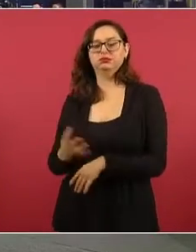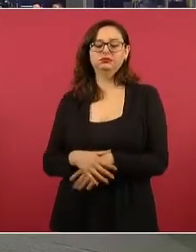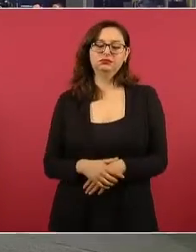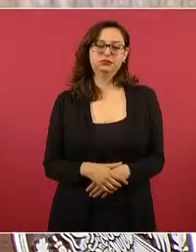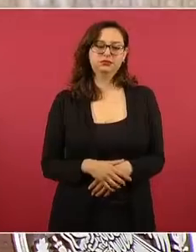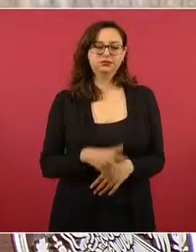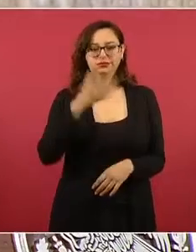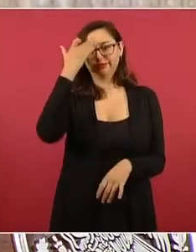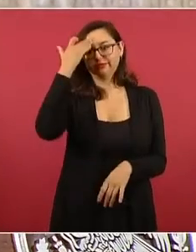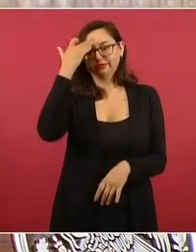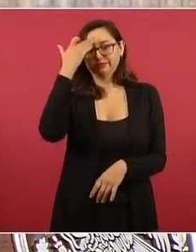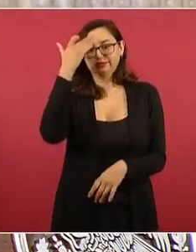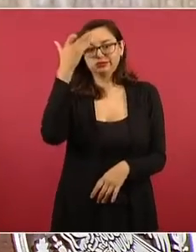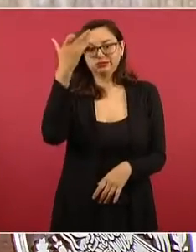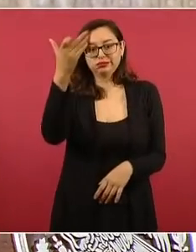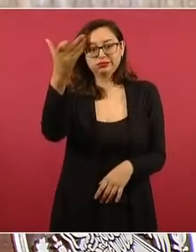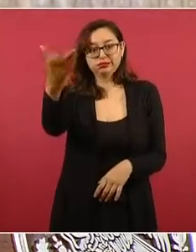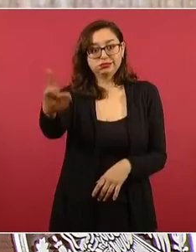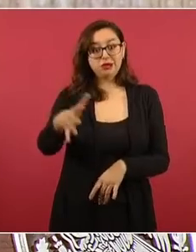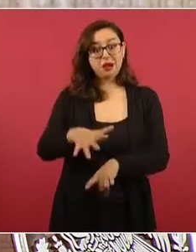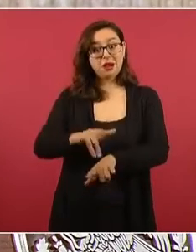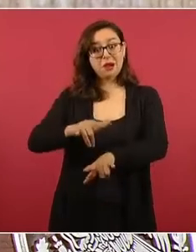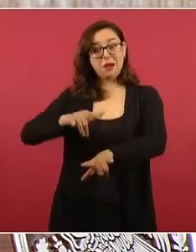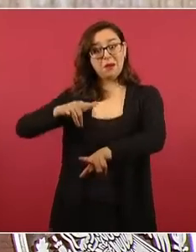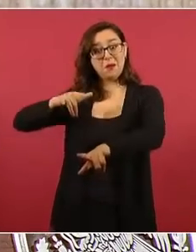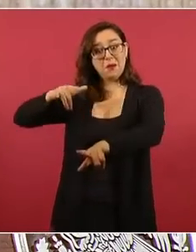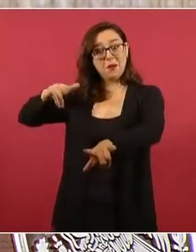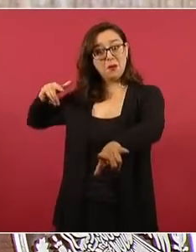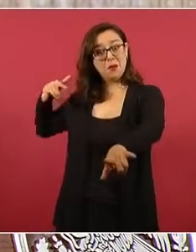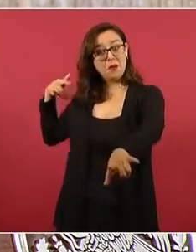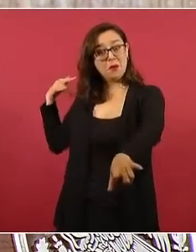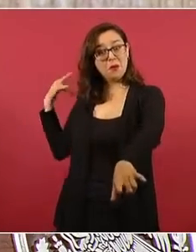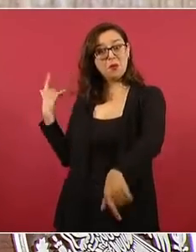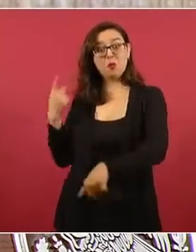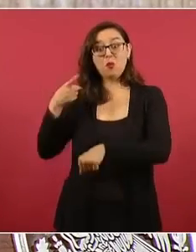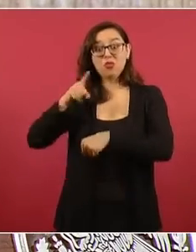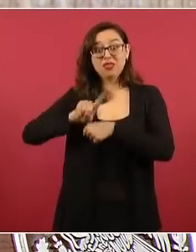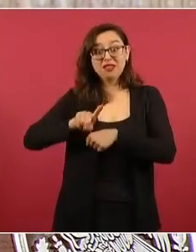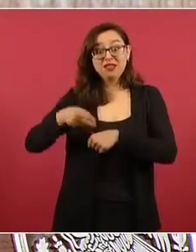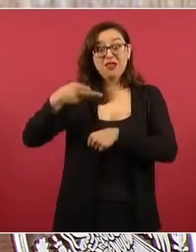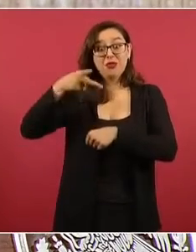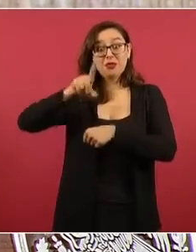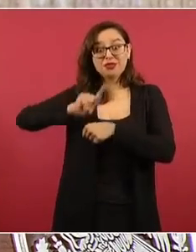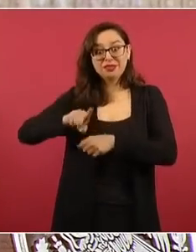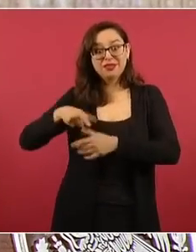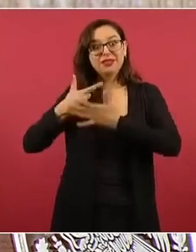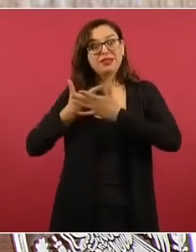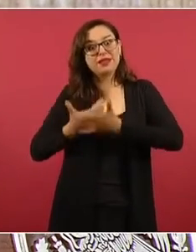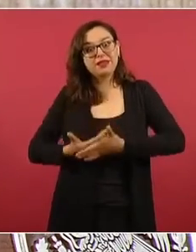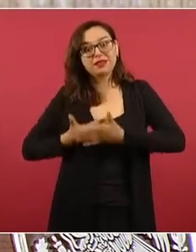filas que llevaban días del transporte,